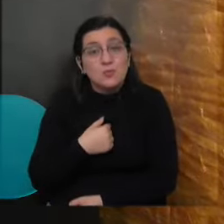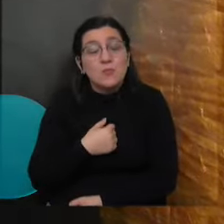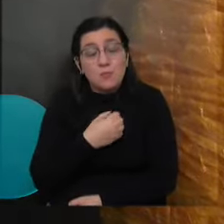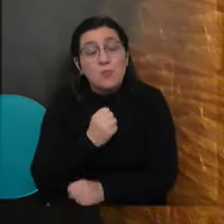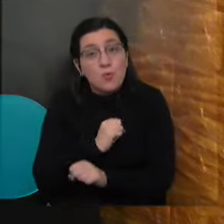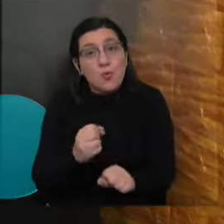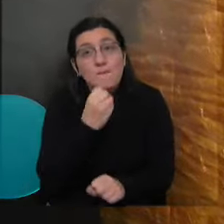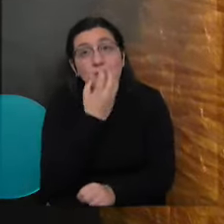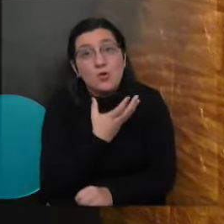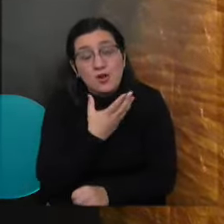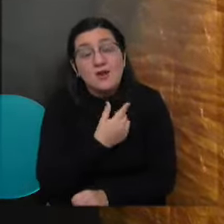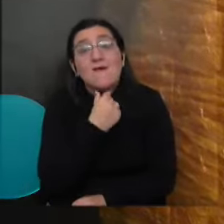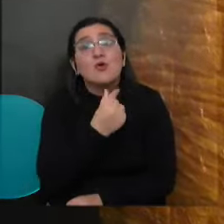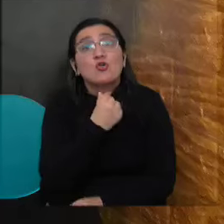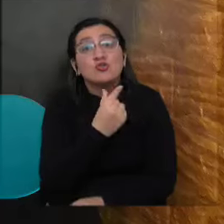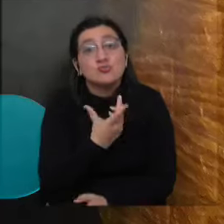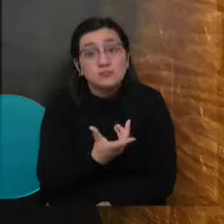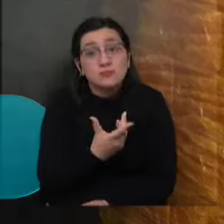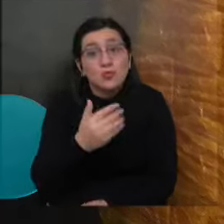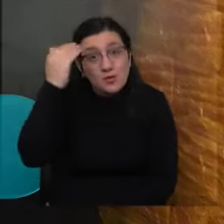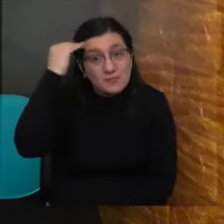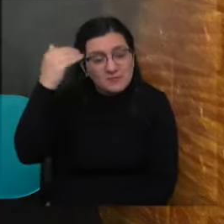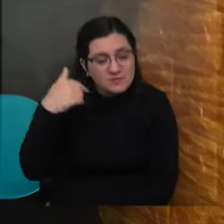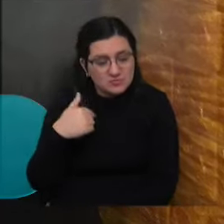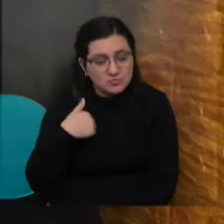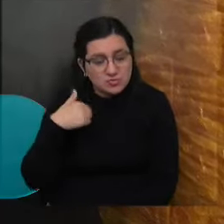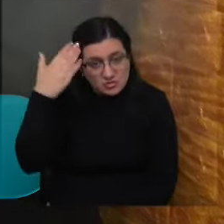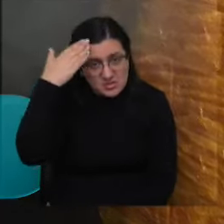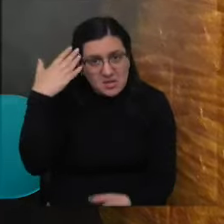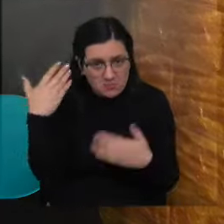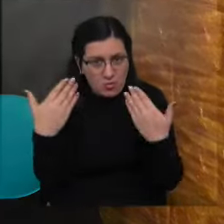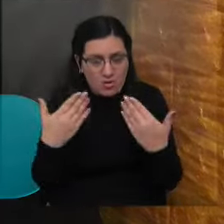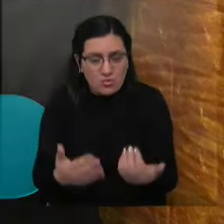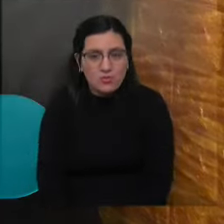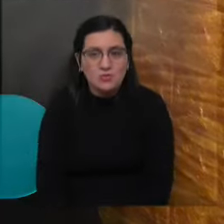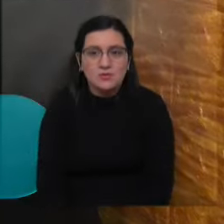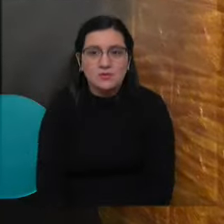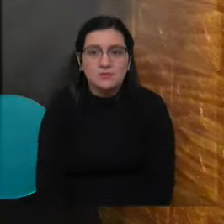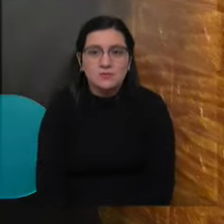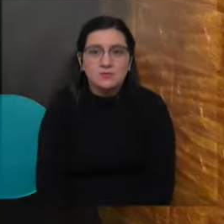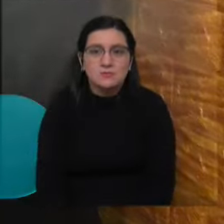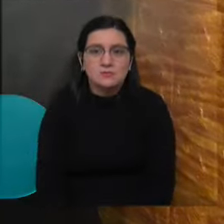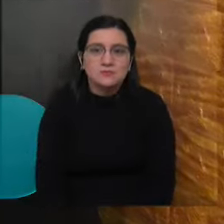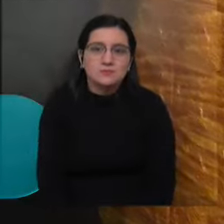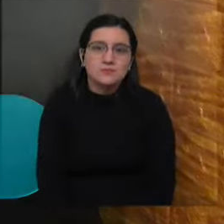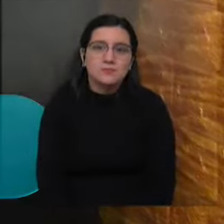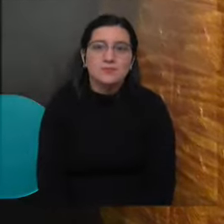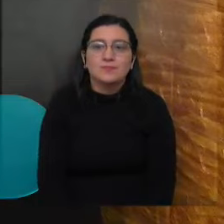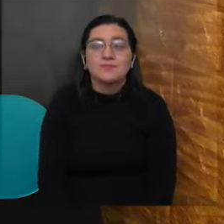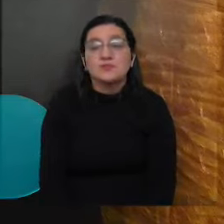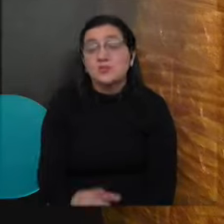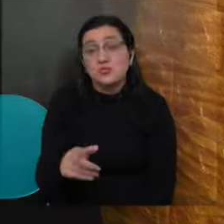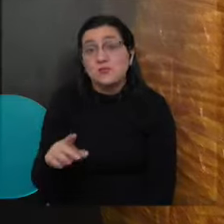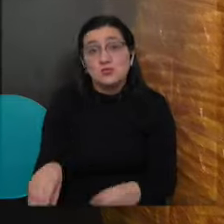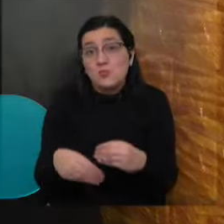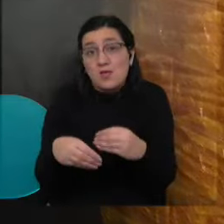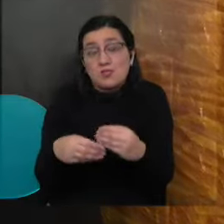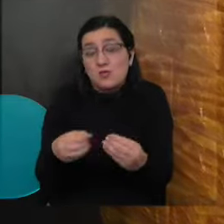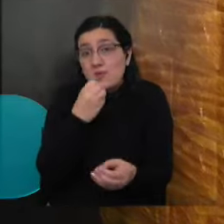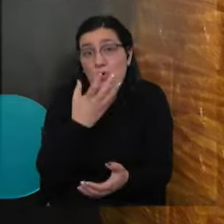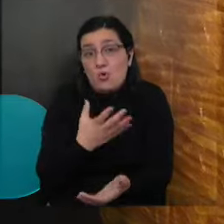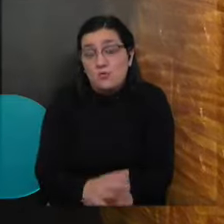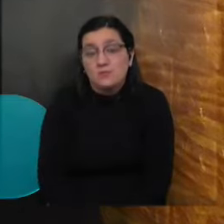mejorar y con una profe este sabía que podía lo que fuera que que yo pudiera superarme ya iba a sumar y eso ya es un